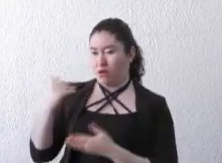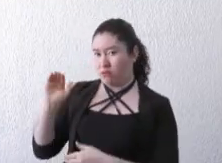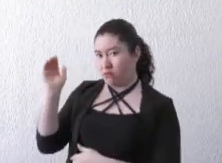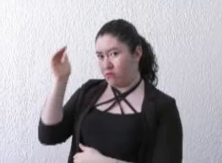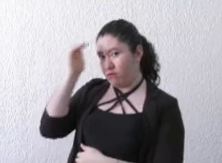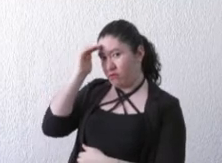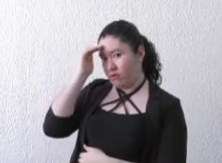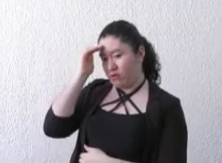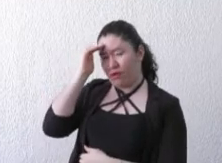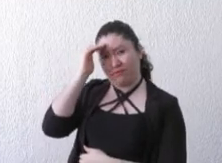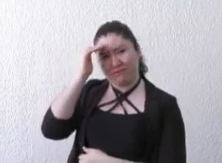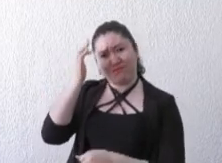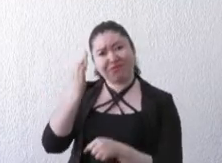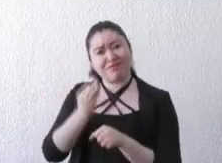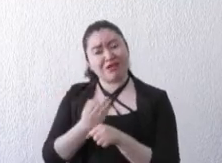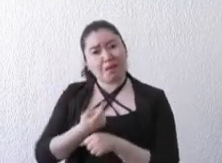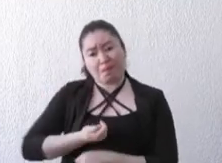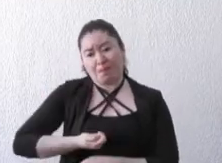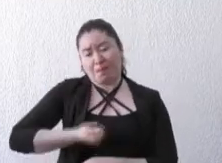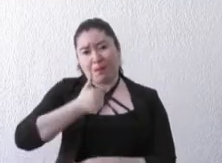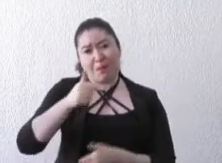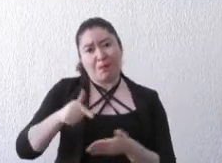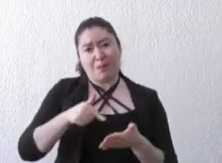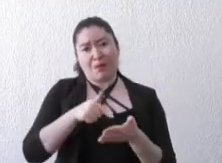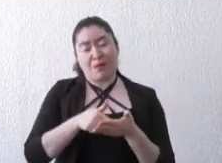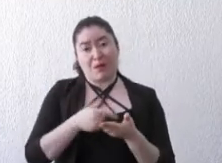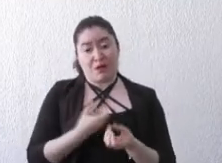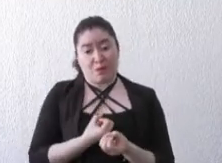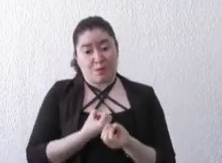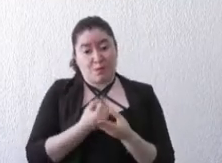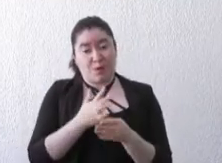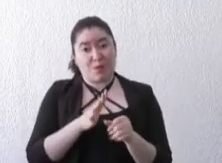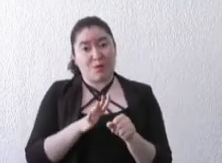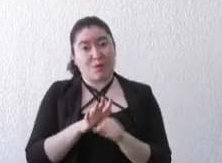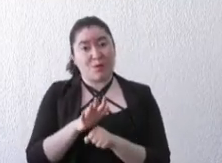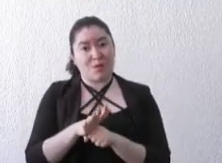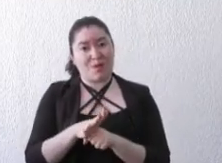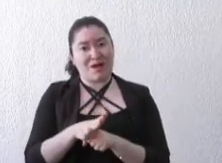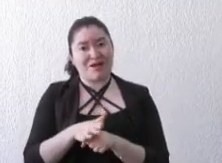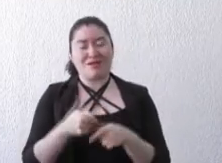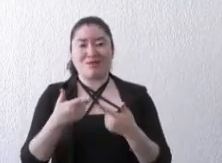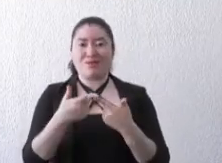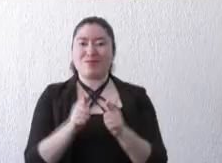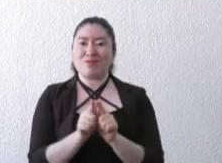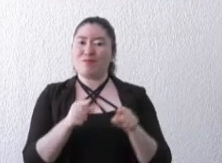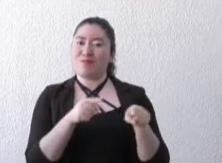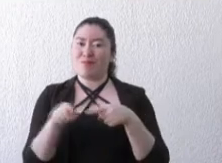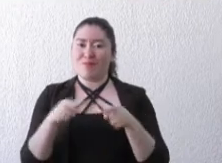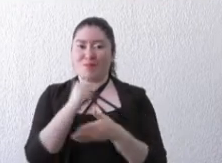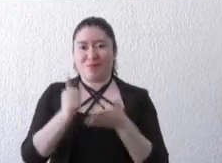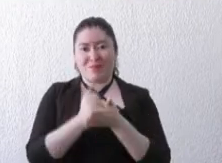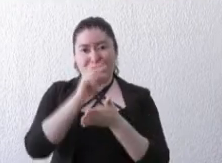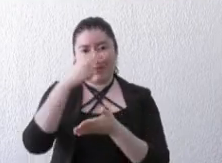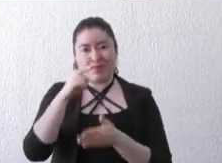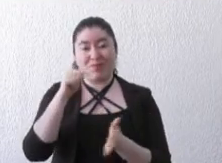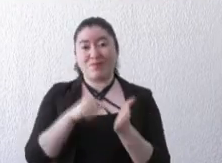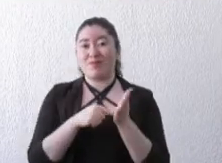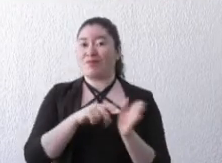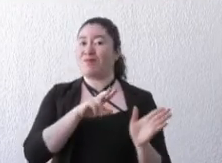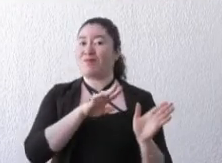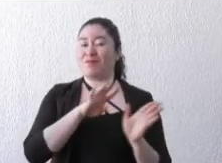también el primer recinto propio que tendrá la orquesta típica de la Ciudad de México, fundada en